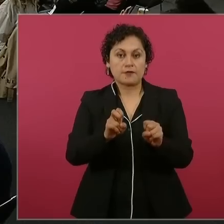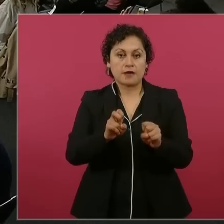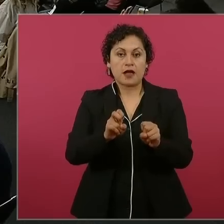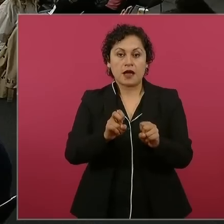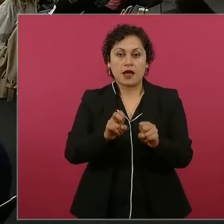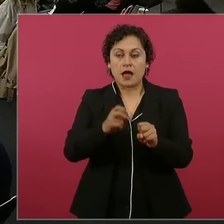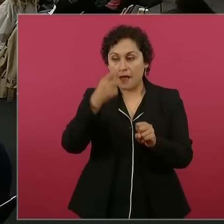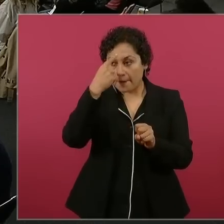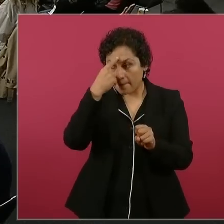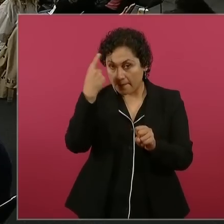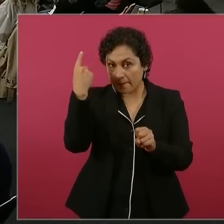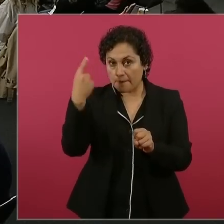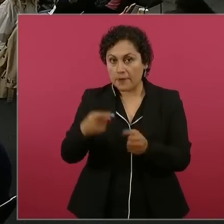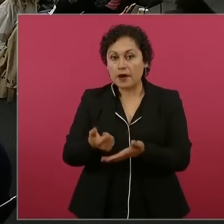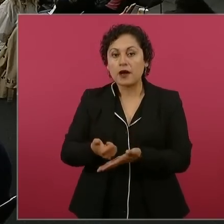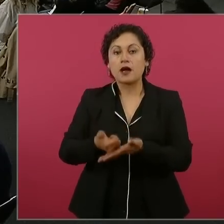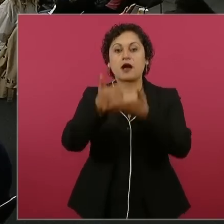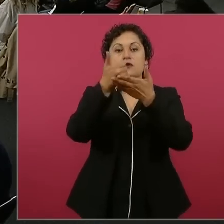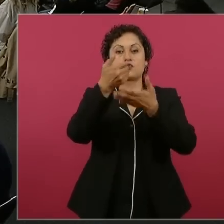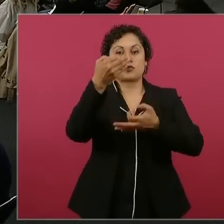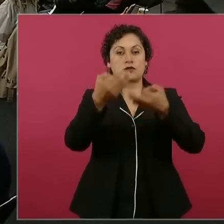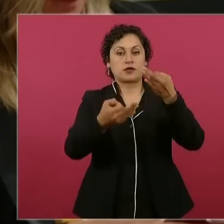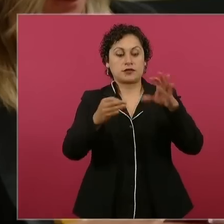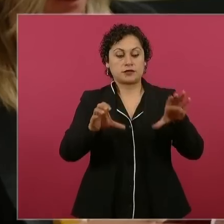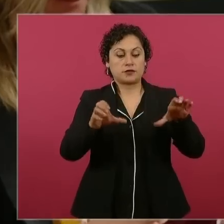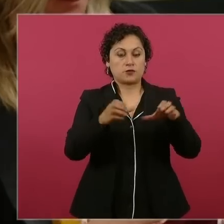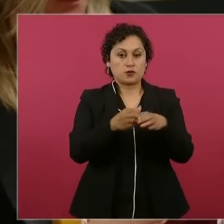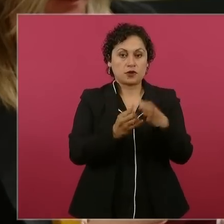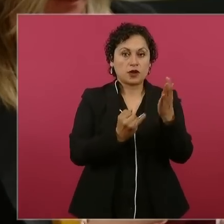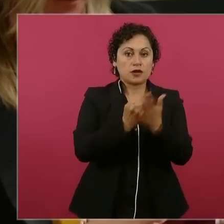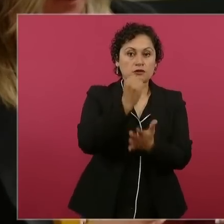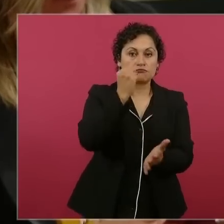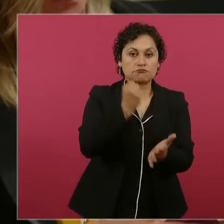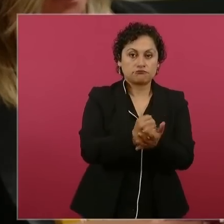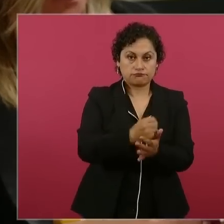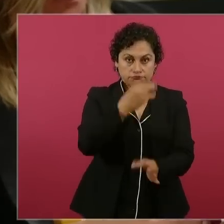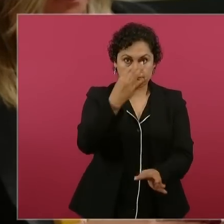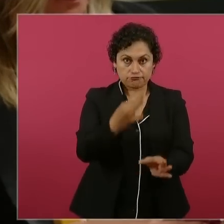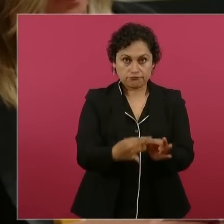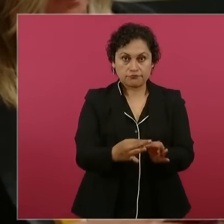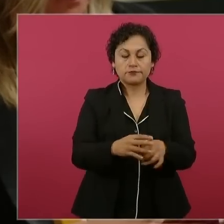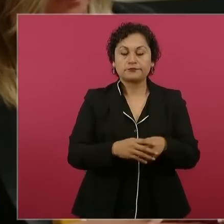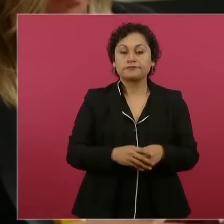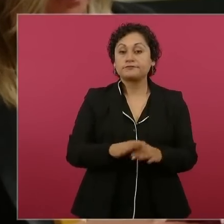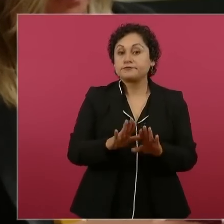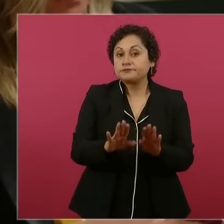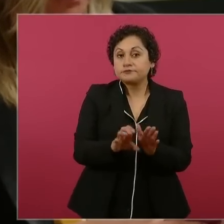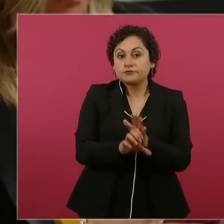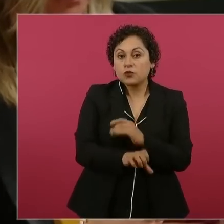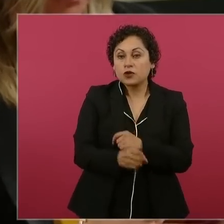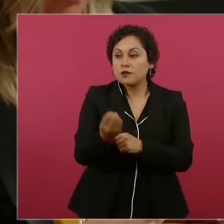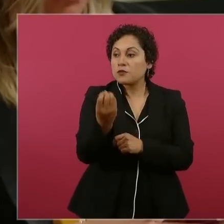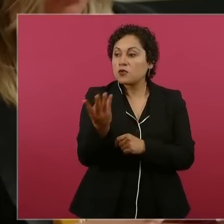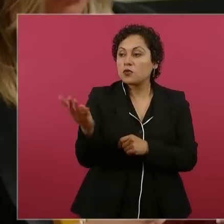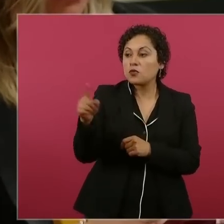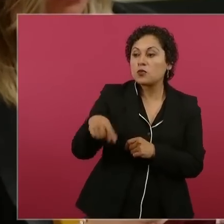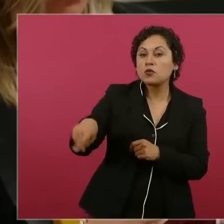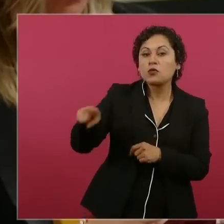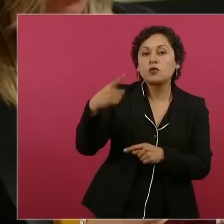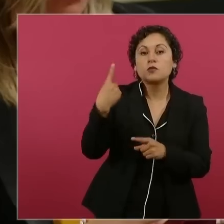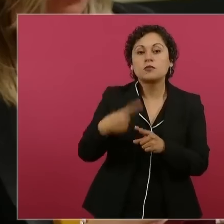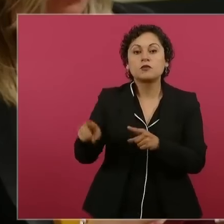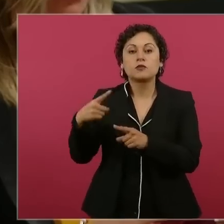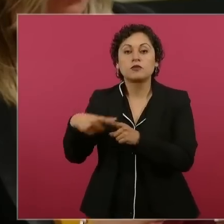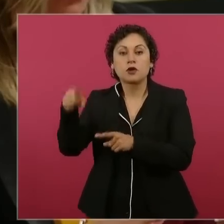fin de colaborar con el tribunal en la resolución del caso. En este caso, las opiniones presentadas